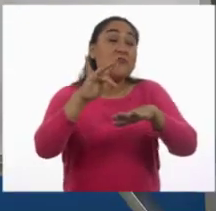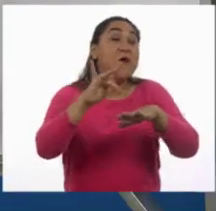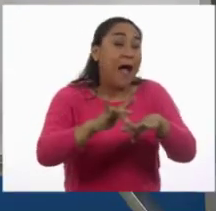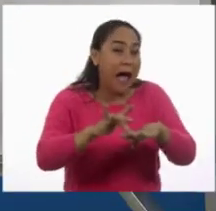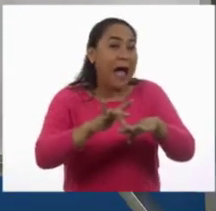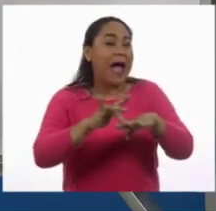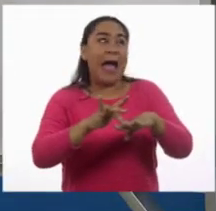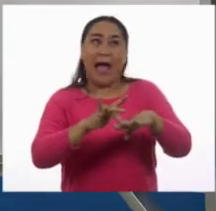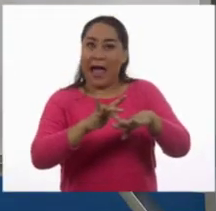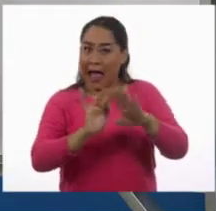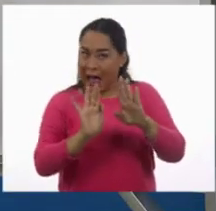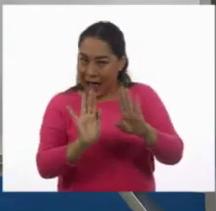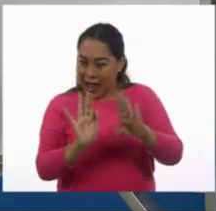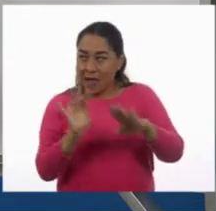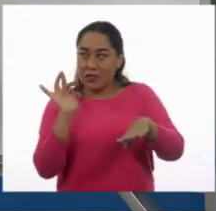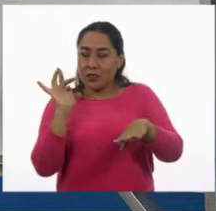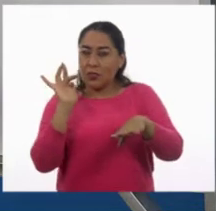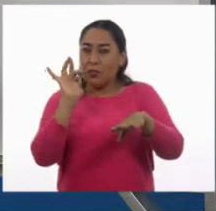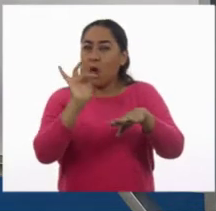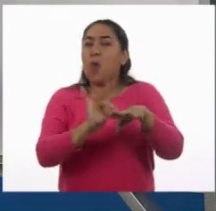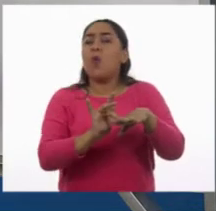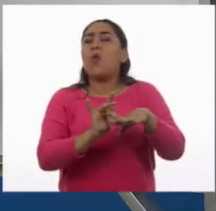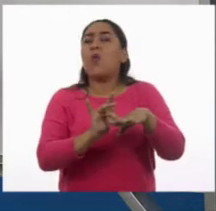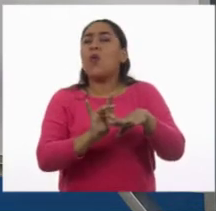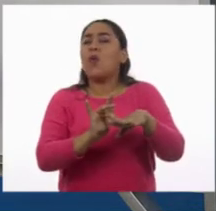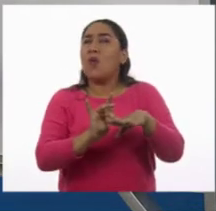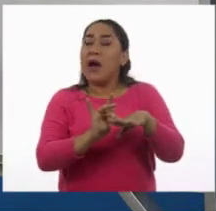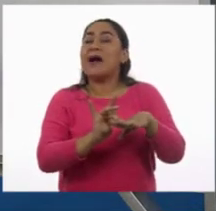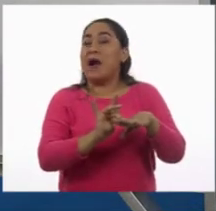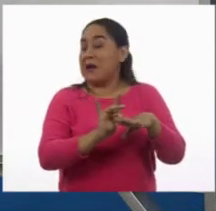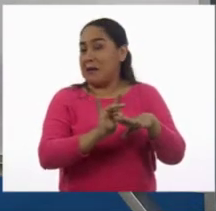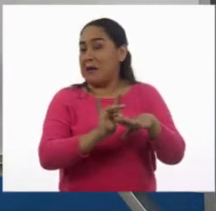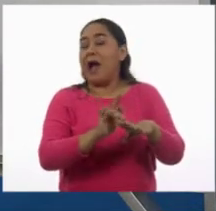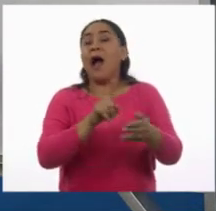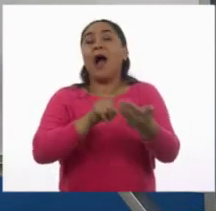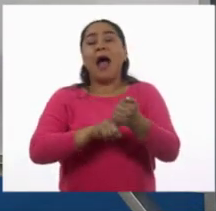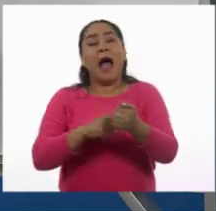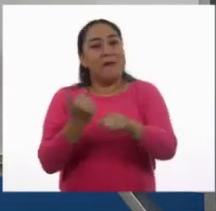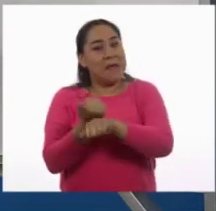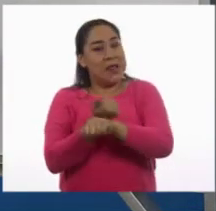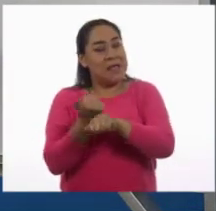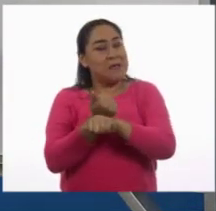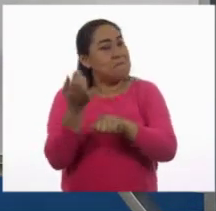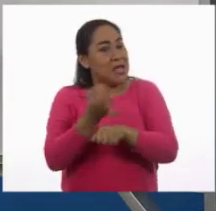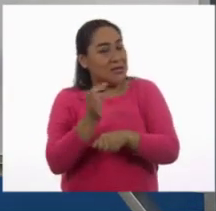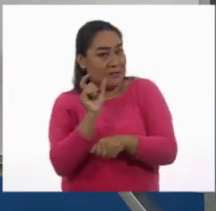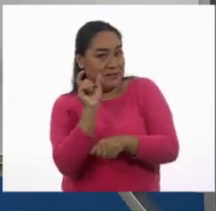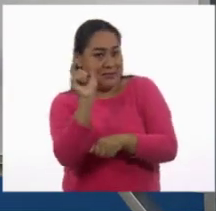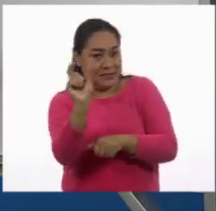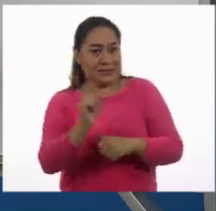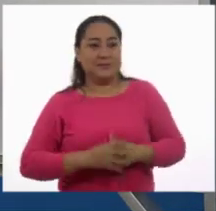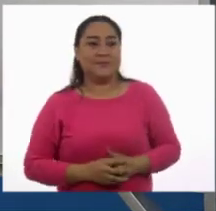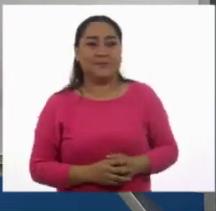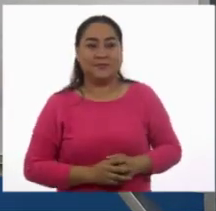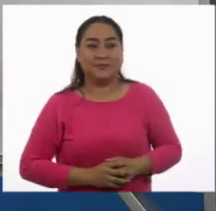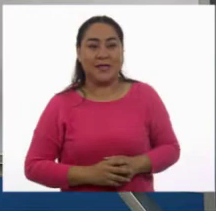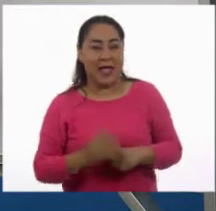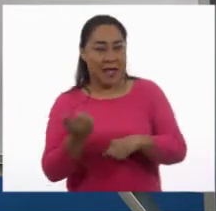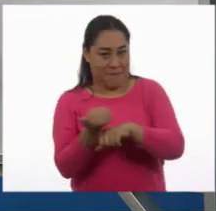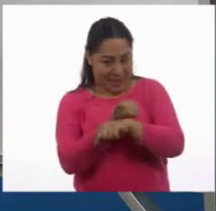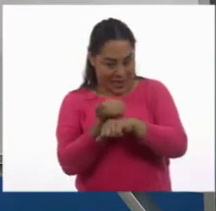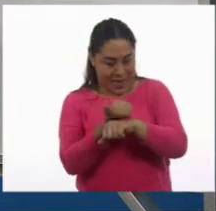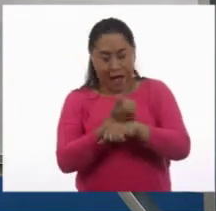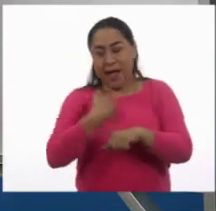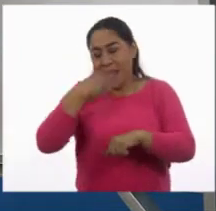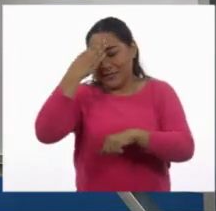Y entonces, los tocados eran con la... amarilla. Con la amarilla. Es cierto, es cierto, es cierto. Ya iba a colocar un color que no